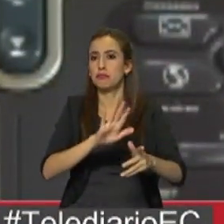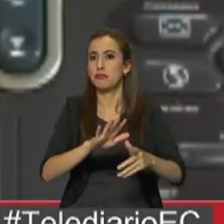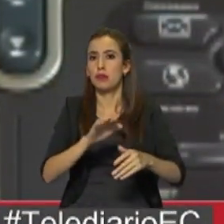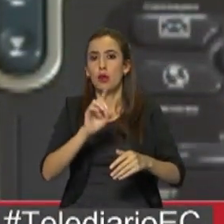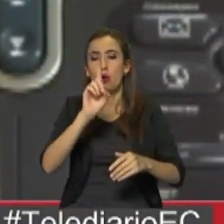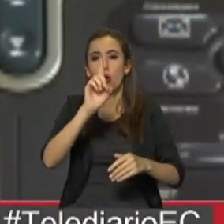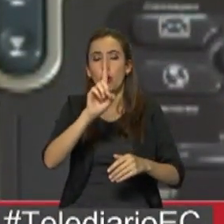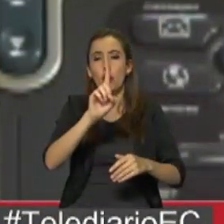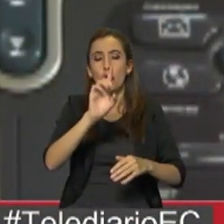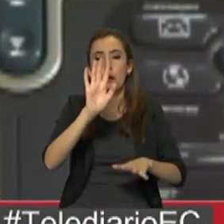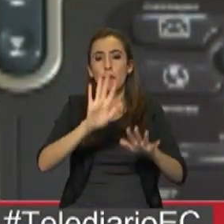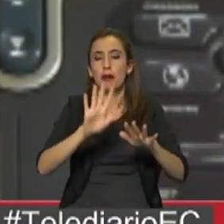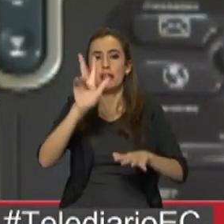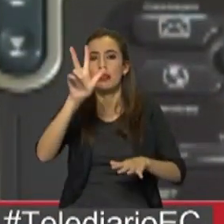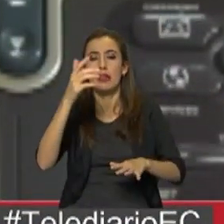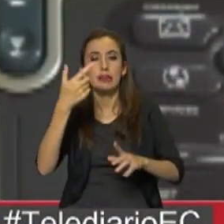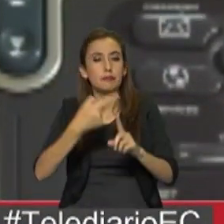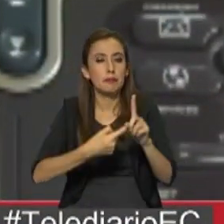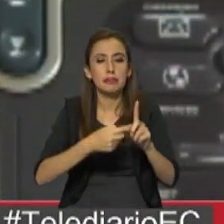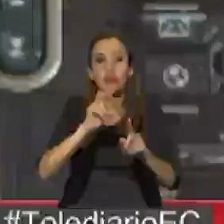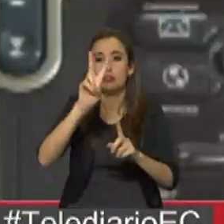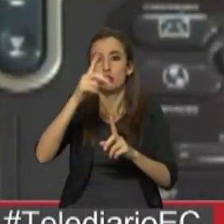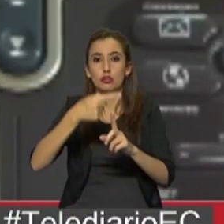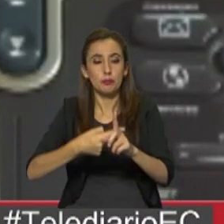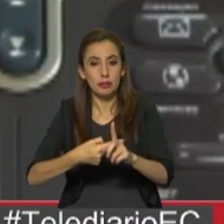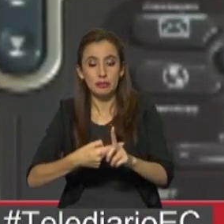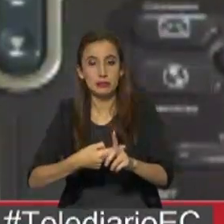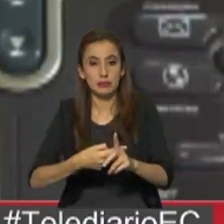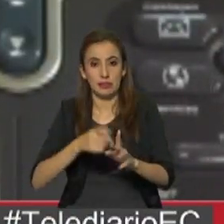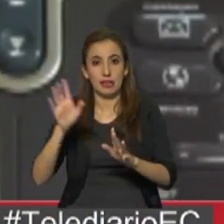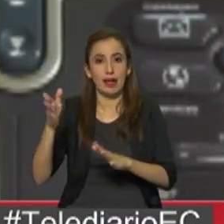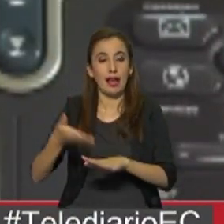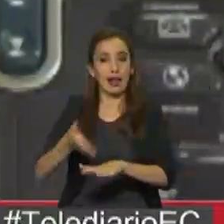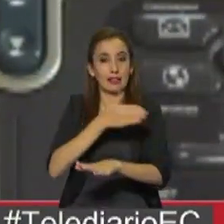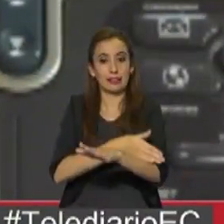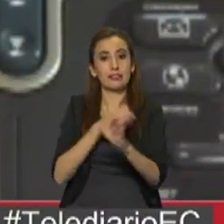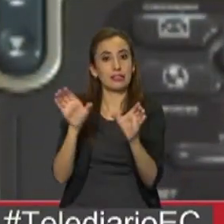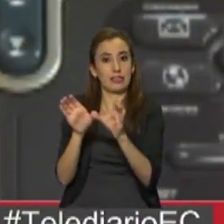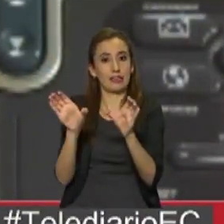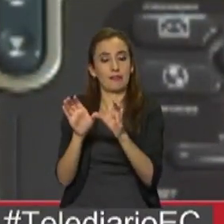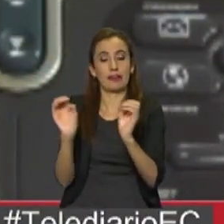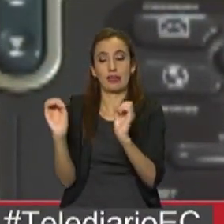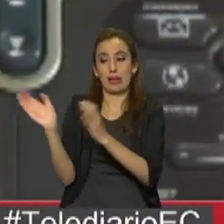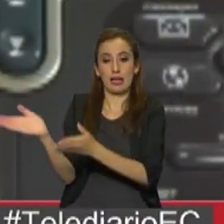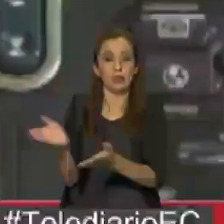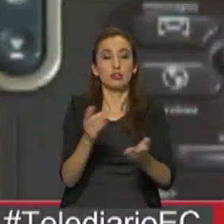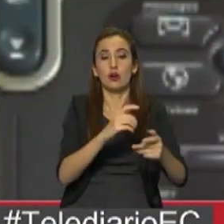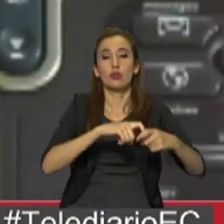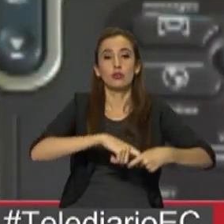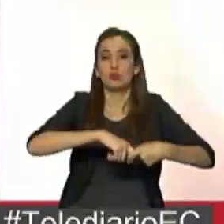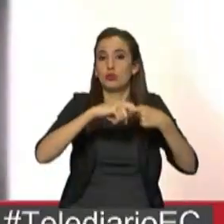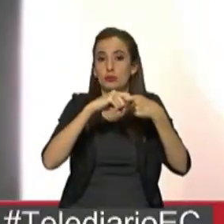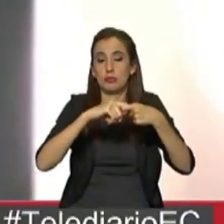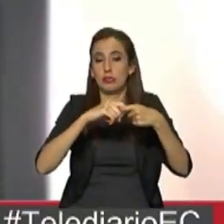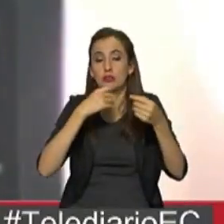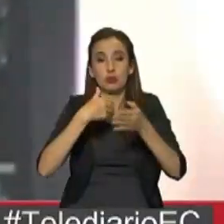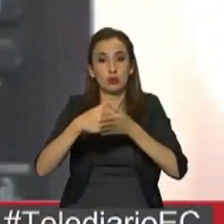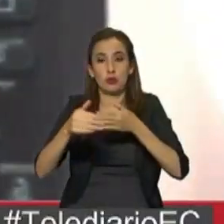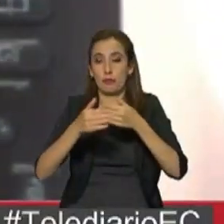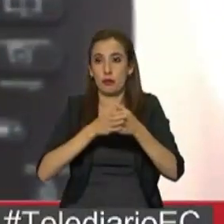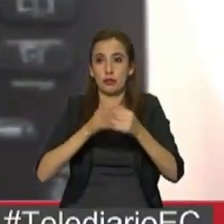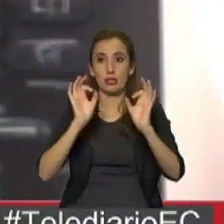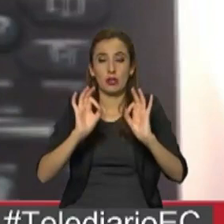cierto tiempo o un certificado notarial tener una válida de cierto tiempo hoy por hoy están suspendidos lo que significa que cuando